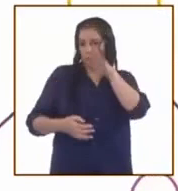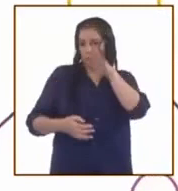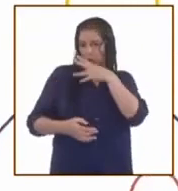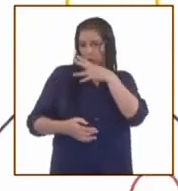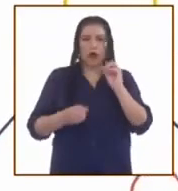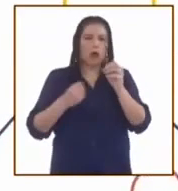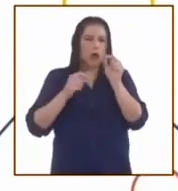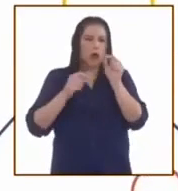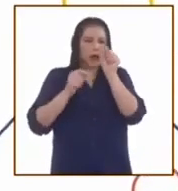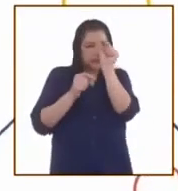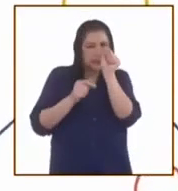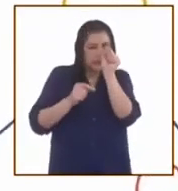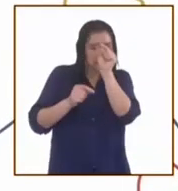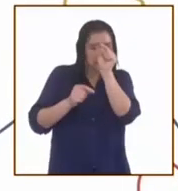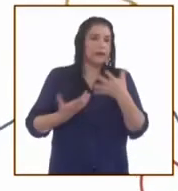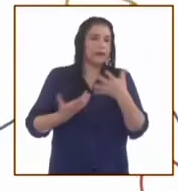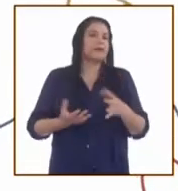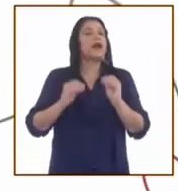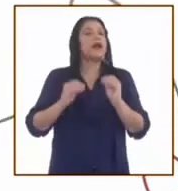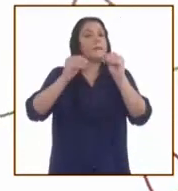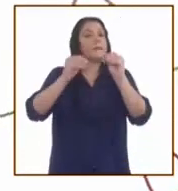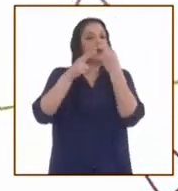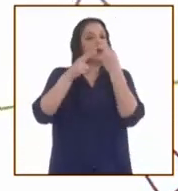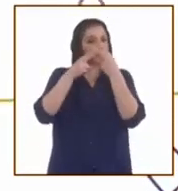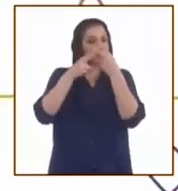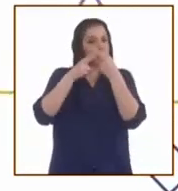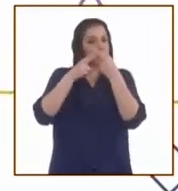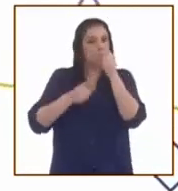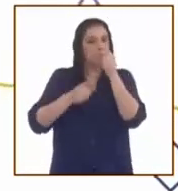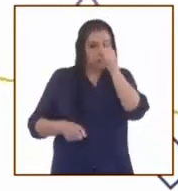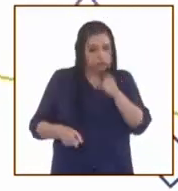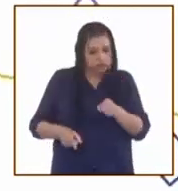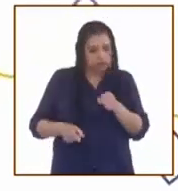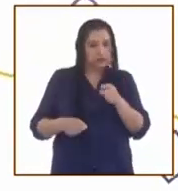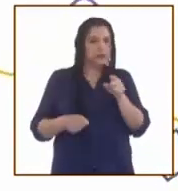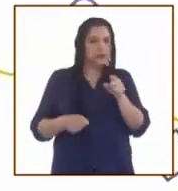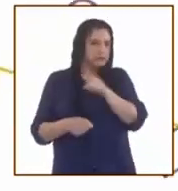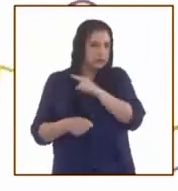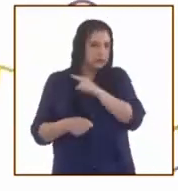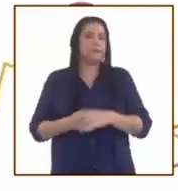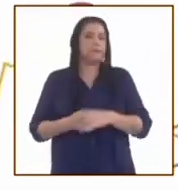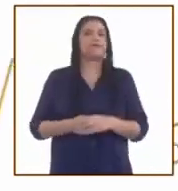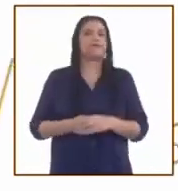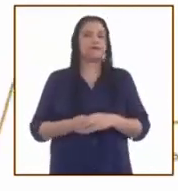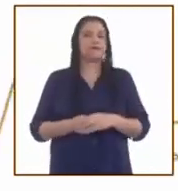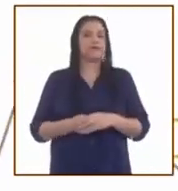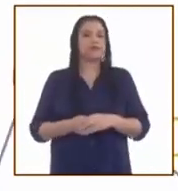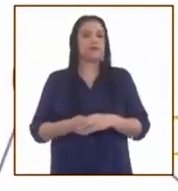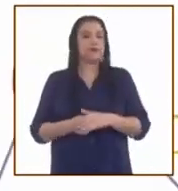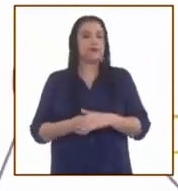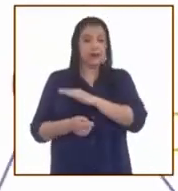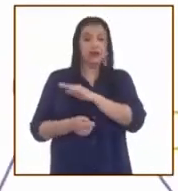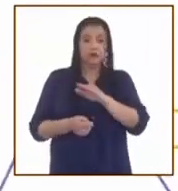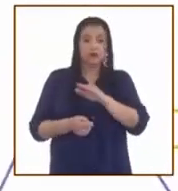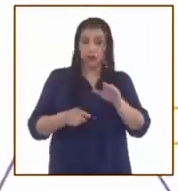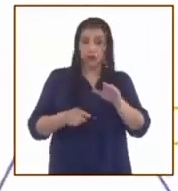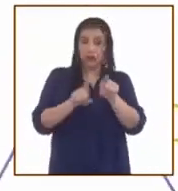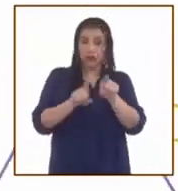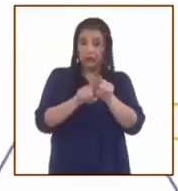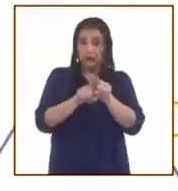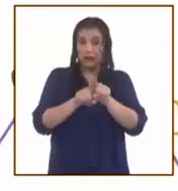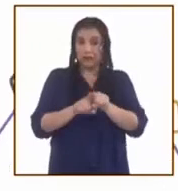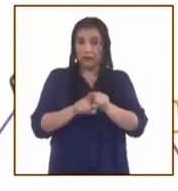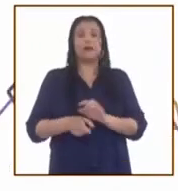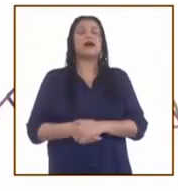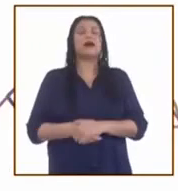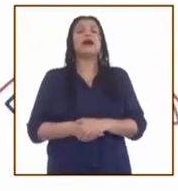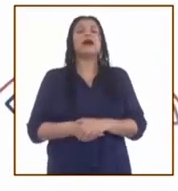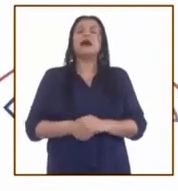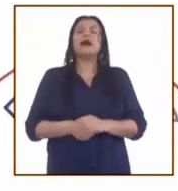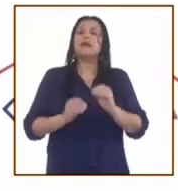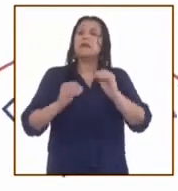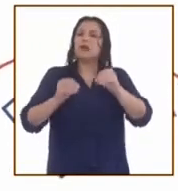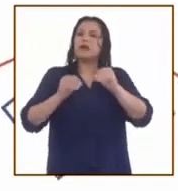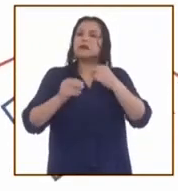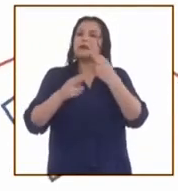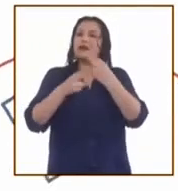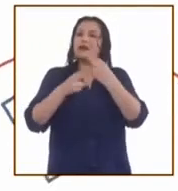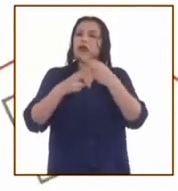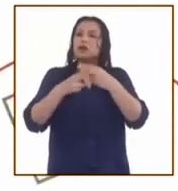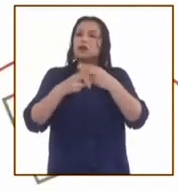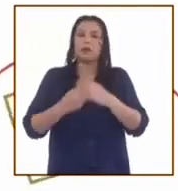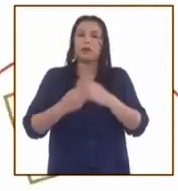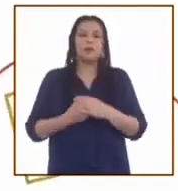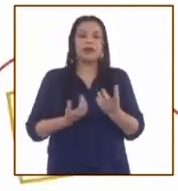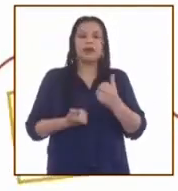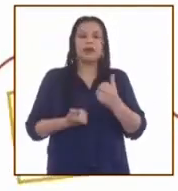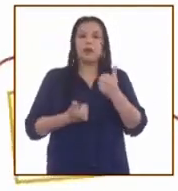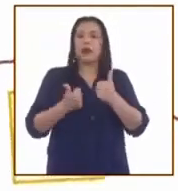o milimetrada. Le pones nombre a cada eje. Al eje horizontal, también llamado abscisas, le asignas el nombre